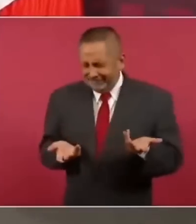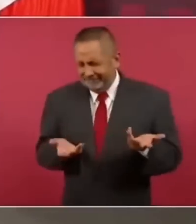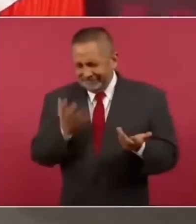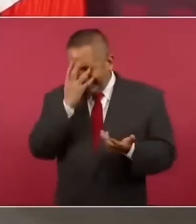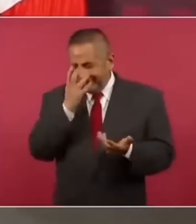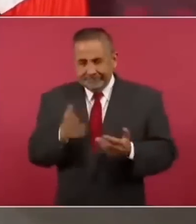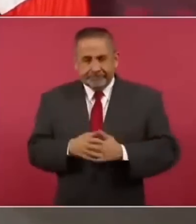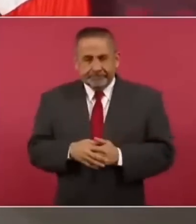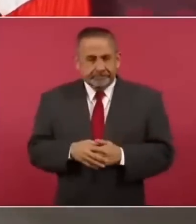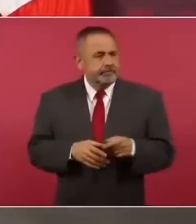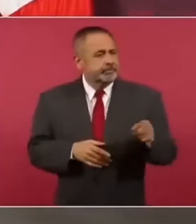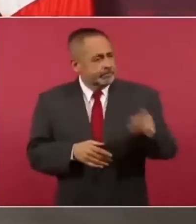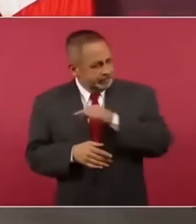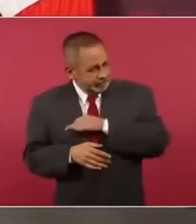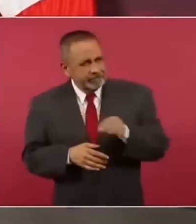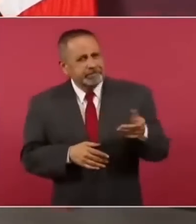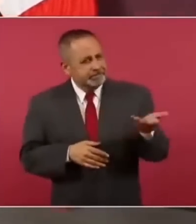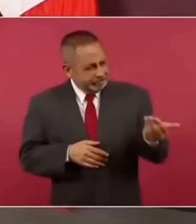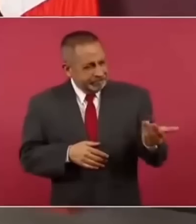Entonces él podría